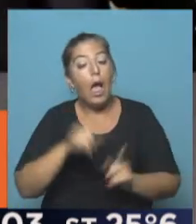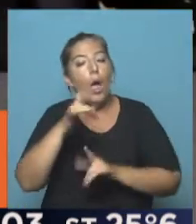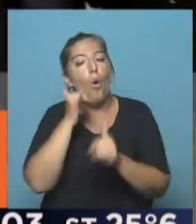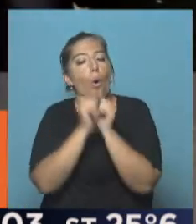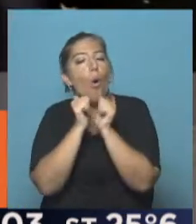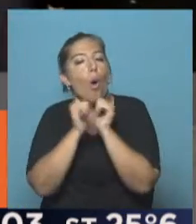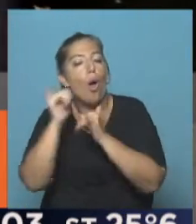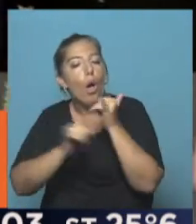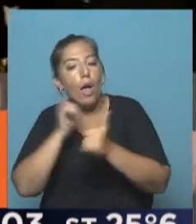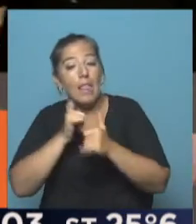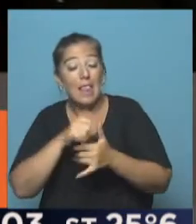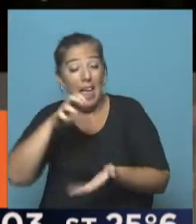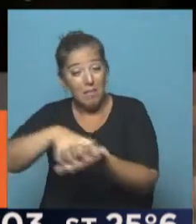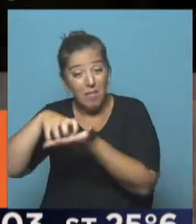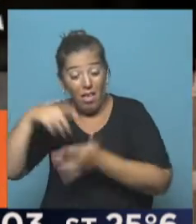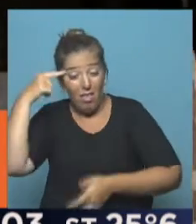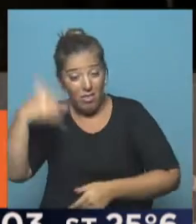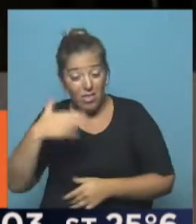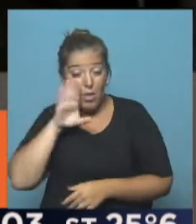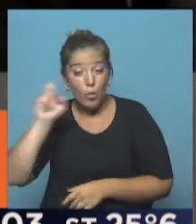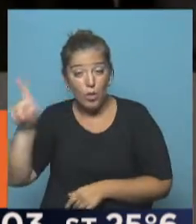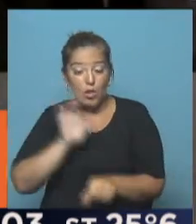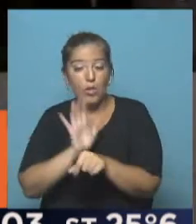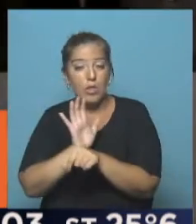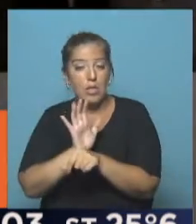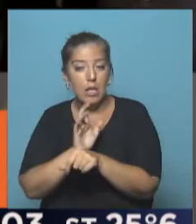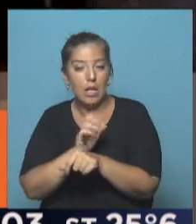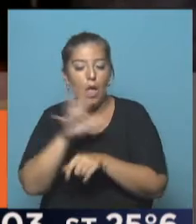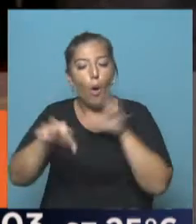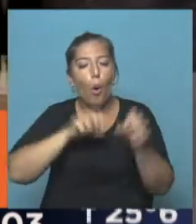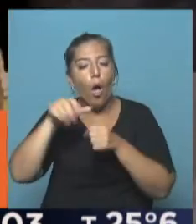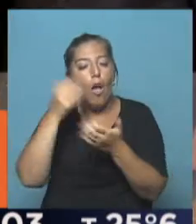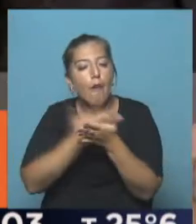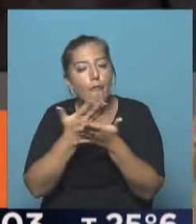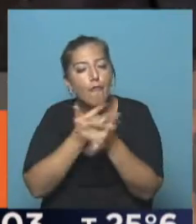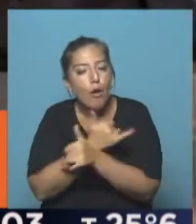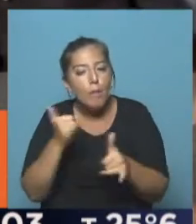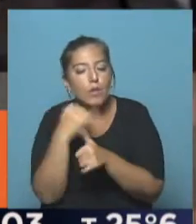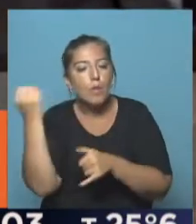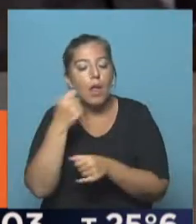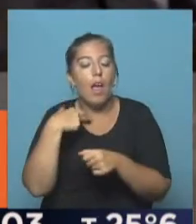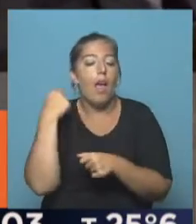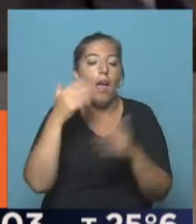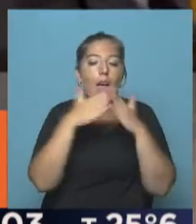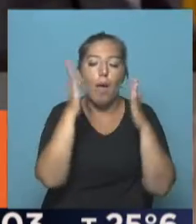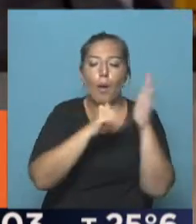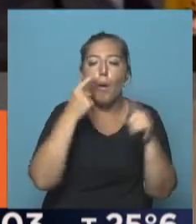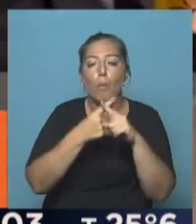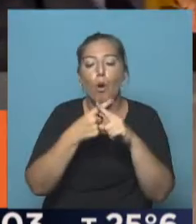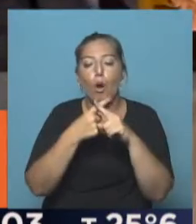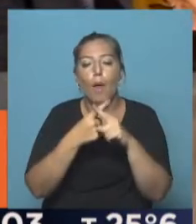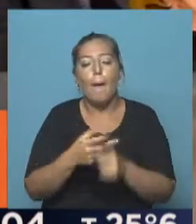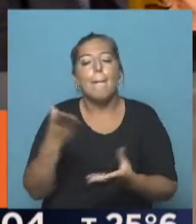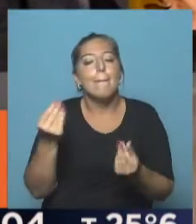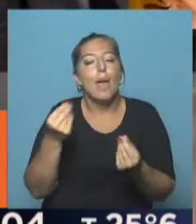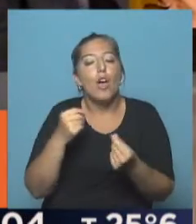que las propias agencias de inteligencia estadounidenses están retaseando la información más sensible que poseen a la Casa Blanca por temor a que llegue a manos